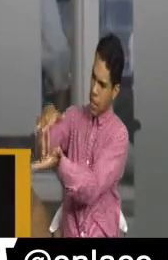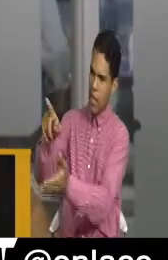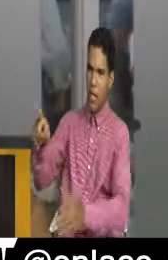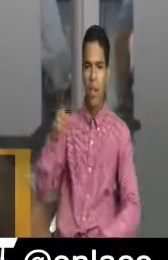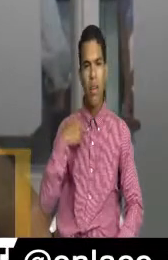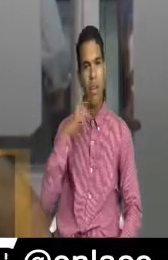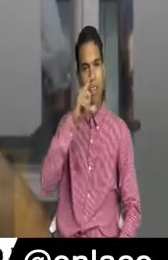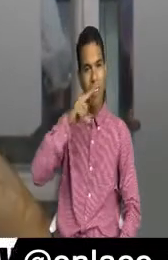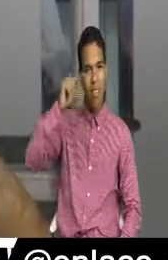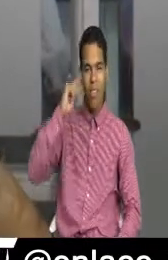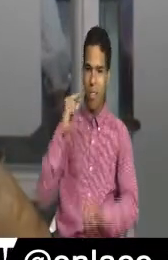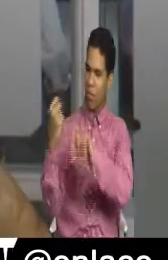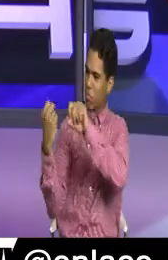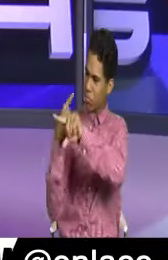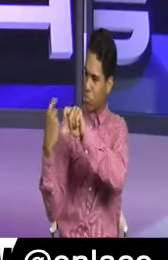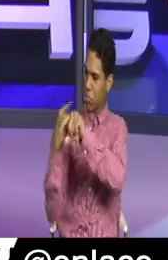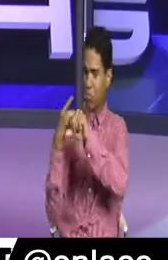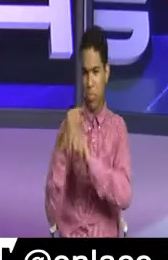una entrevista.